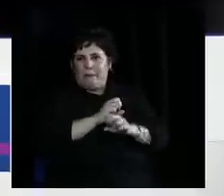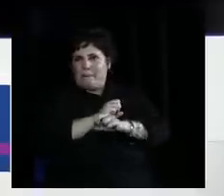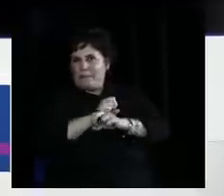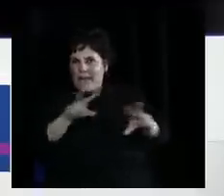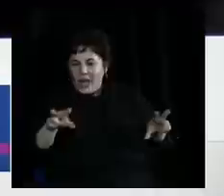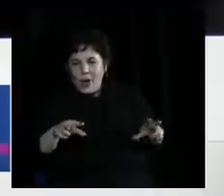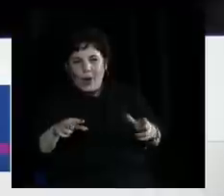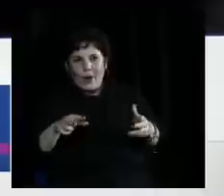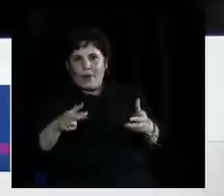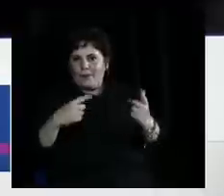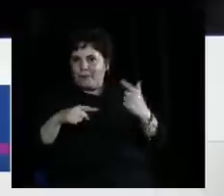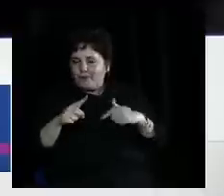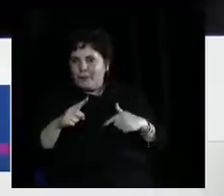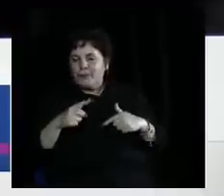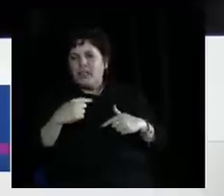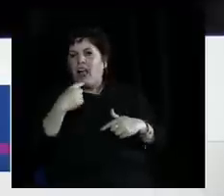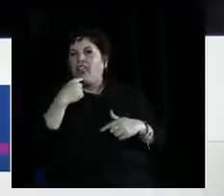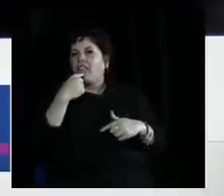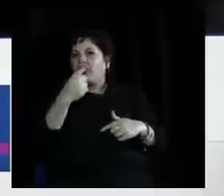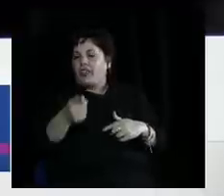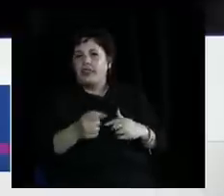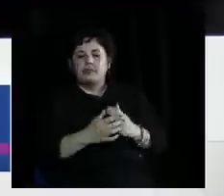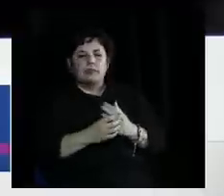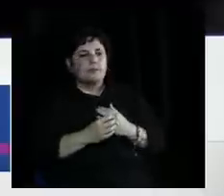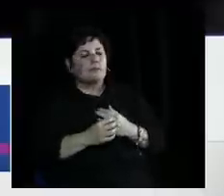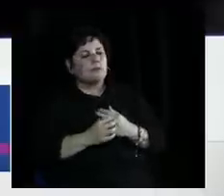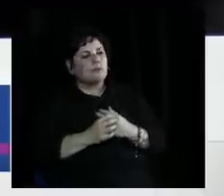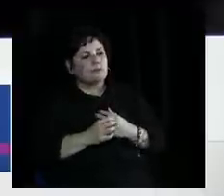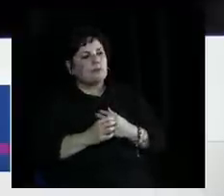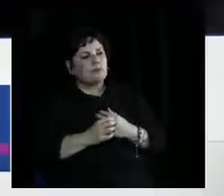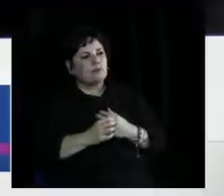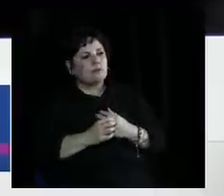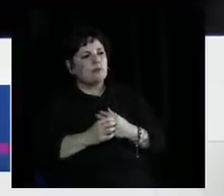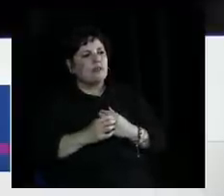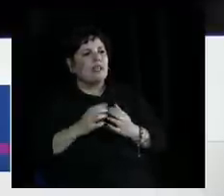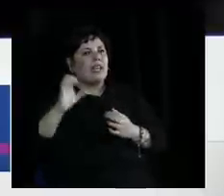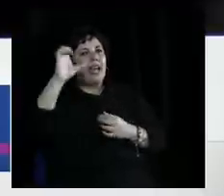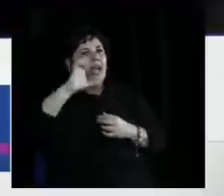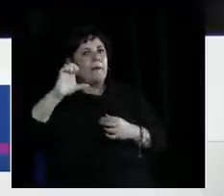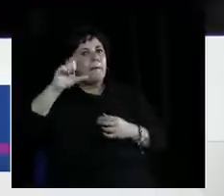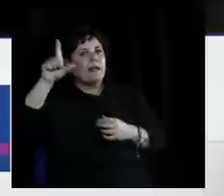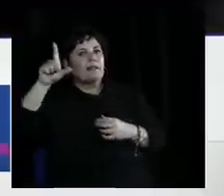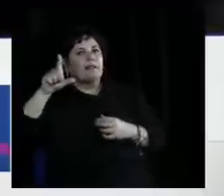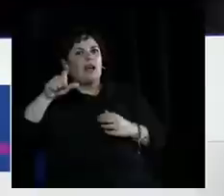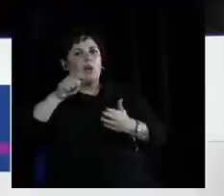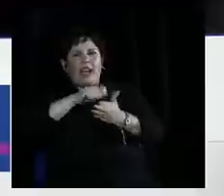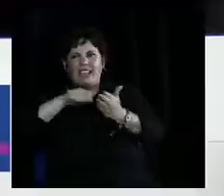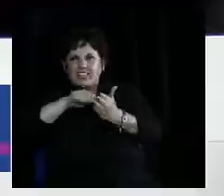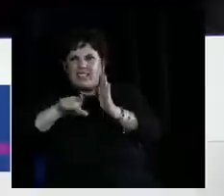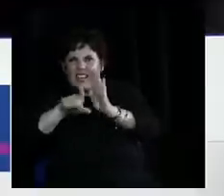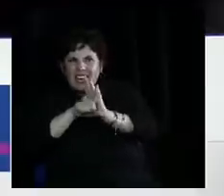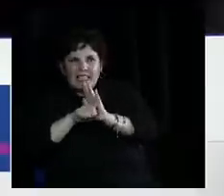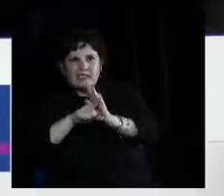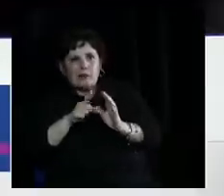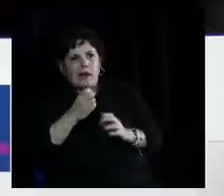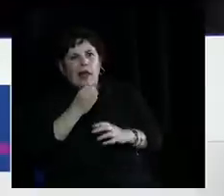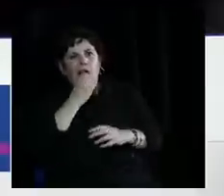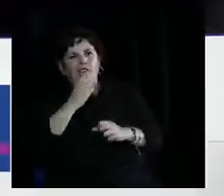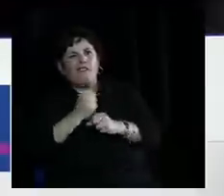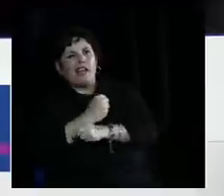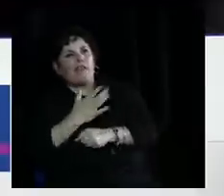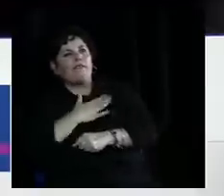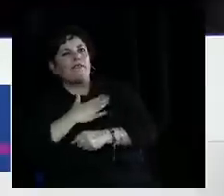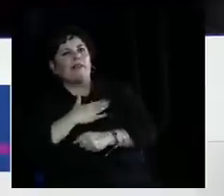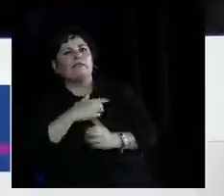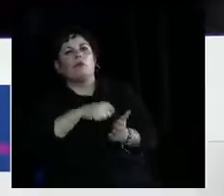al que contribuyen estas cosas, como por ejemplo que se diga que hay empresarios que están escribiendo leyes para su beneficio,